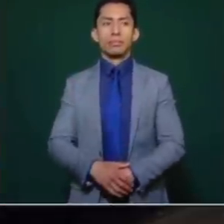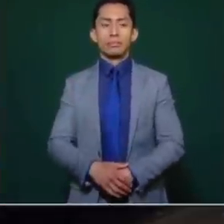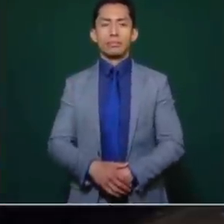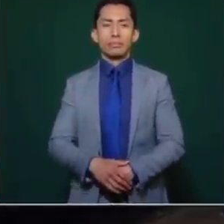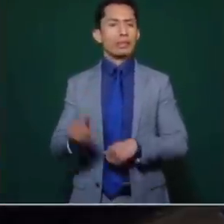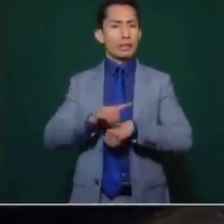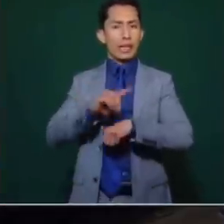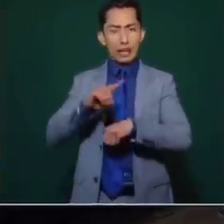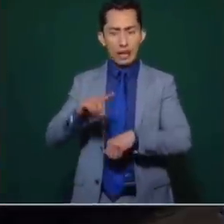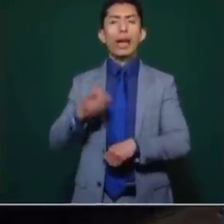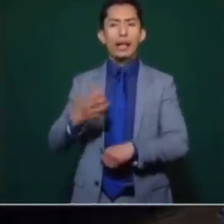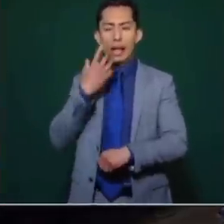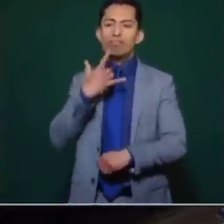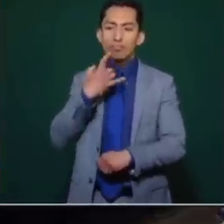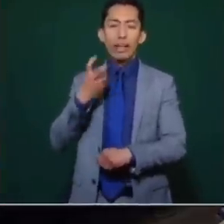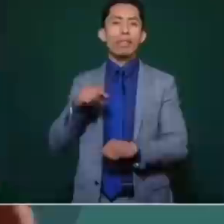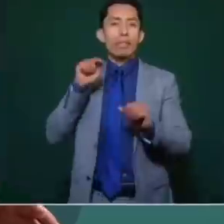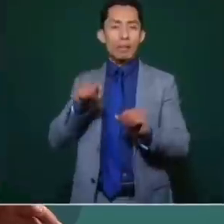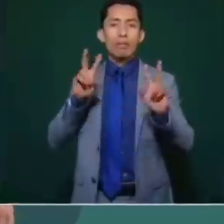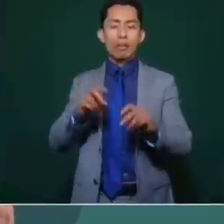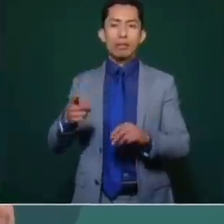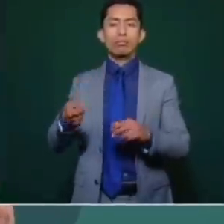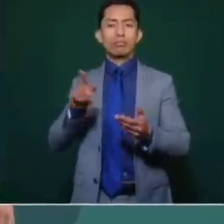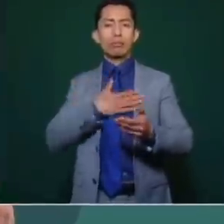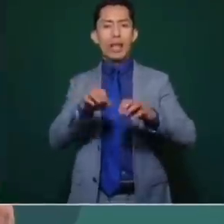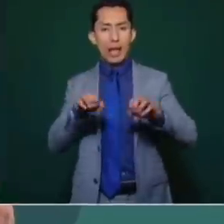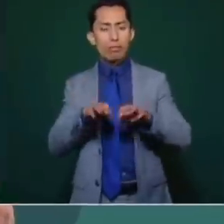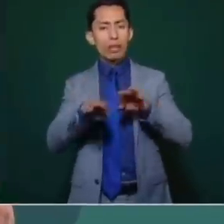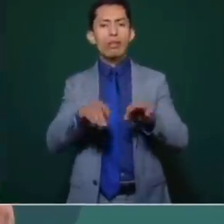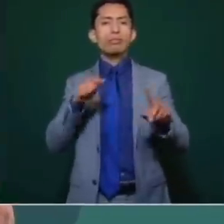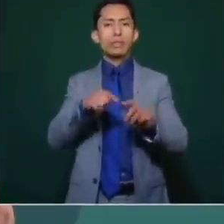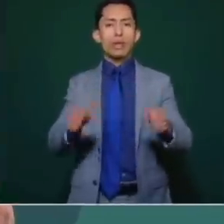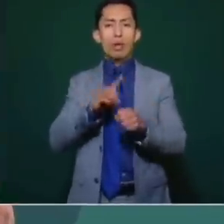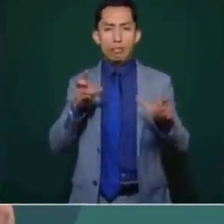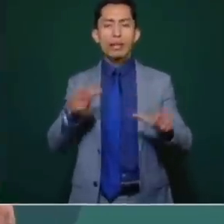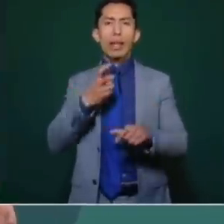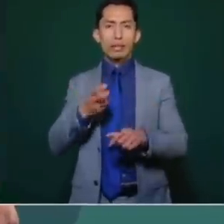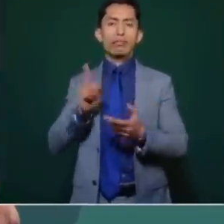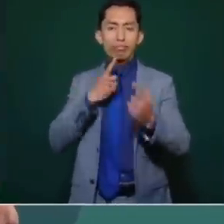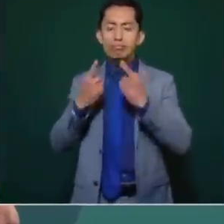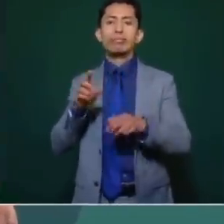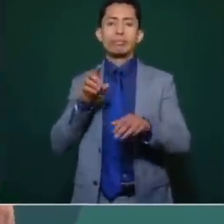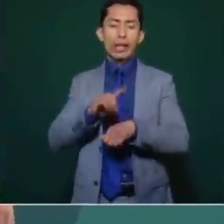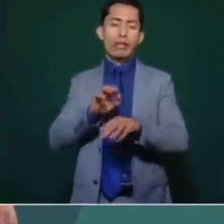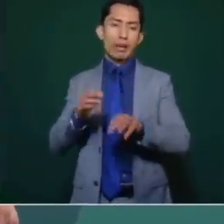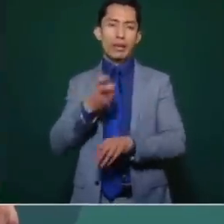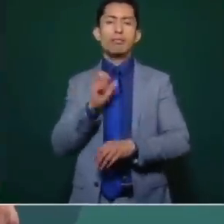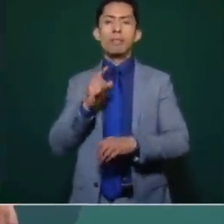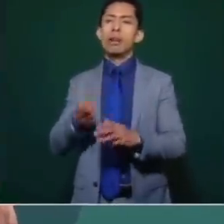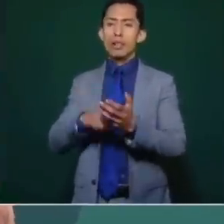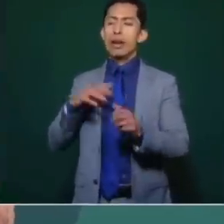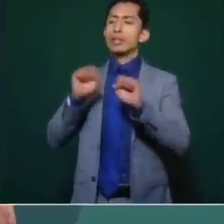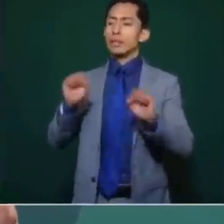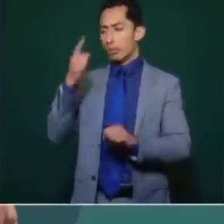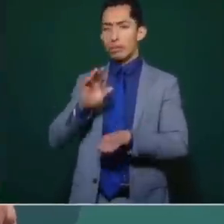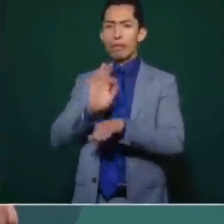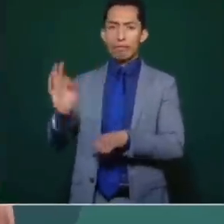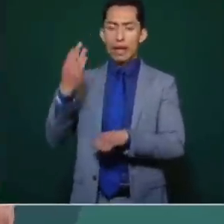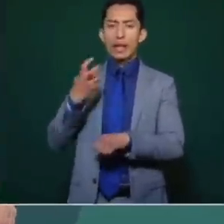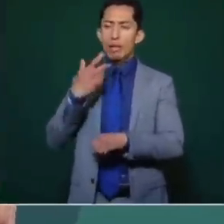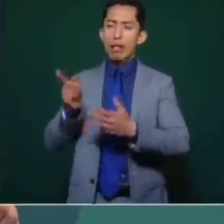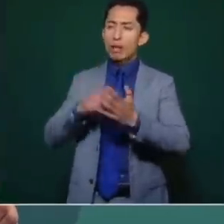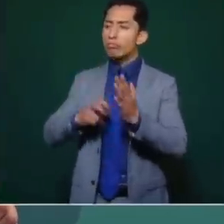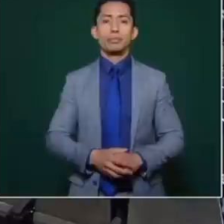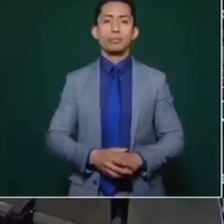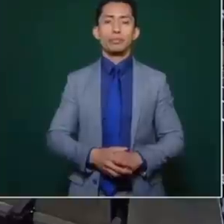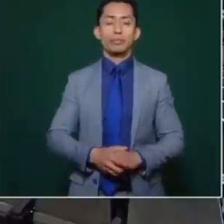Todos los días estamos tratando estos temas en el Gabinete de Seguridad. Y se está mejorando el sistema de protección federal y lo vamos